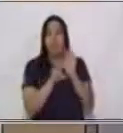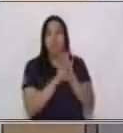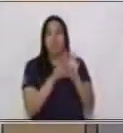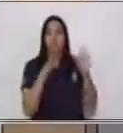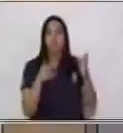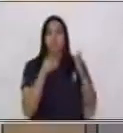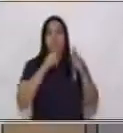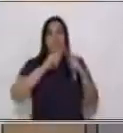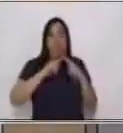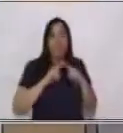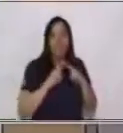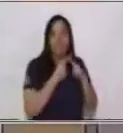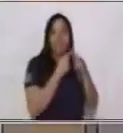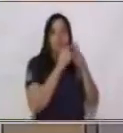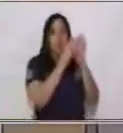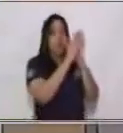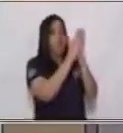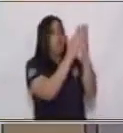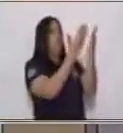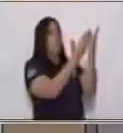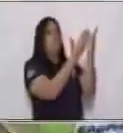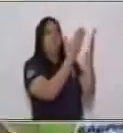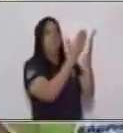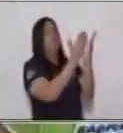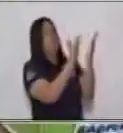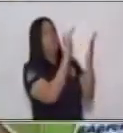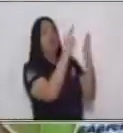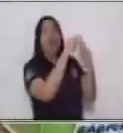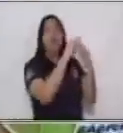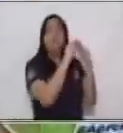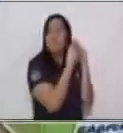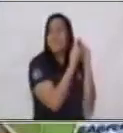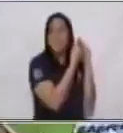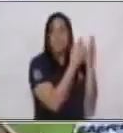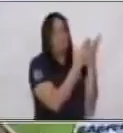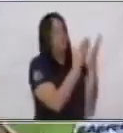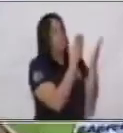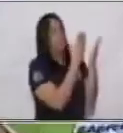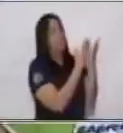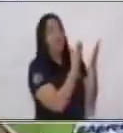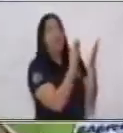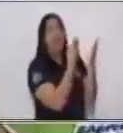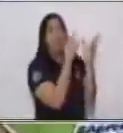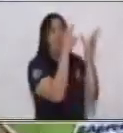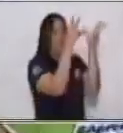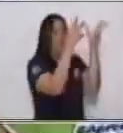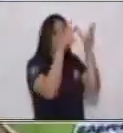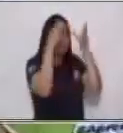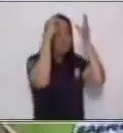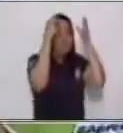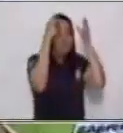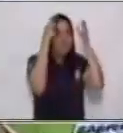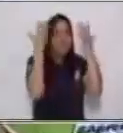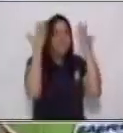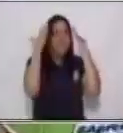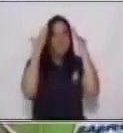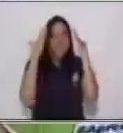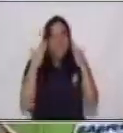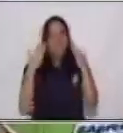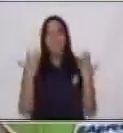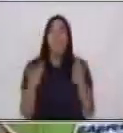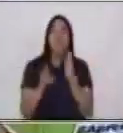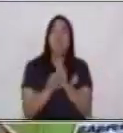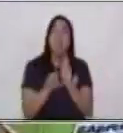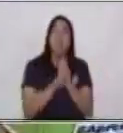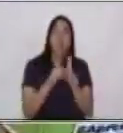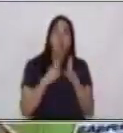principio de estos trabajos. ¿Y para qué se utiliza? Pues para captar la atención del receptor, ya sea el que lee